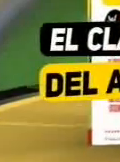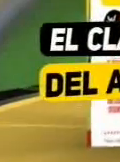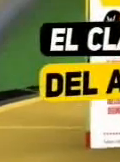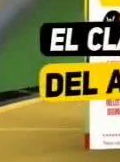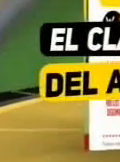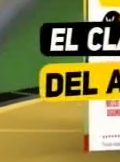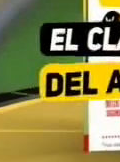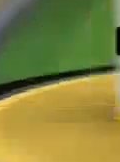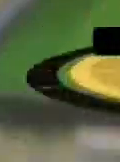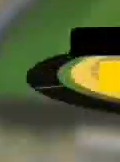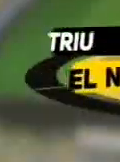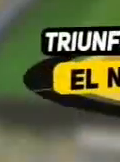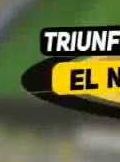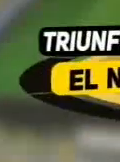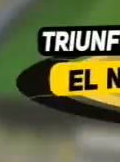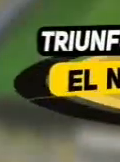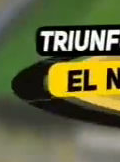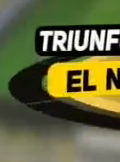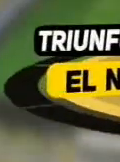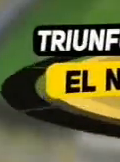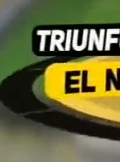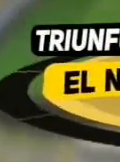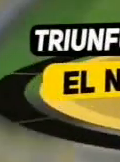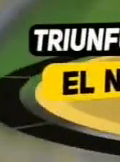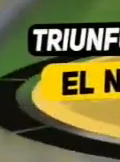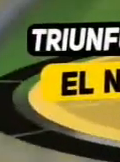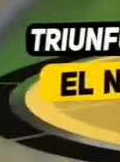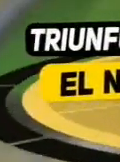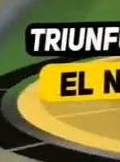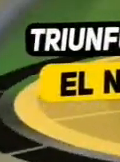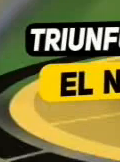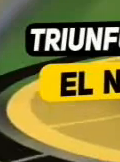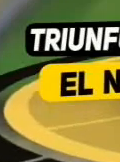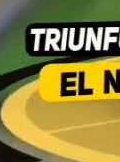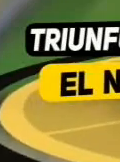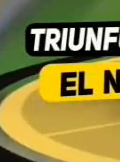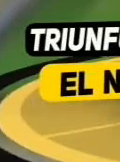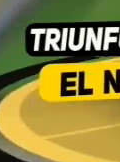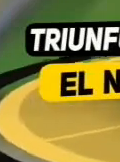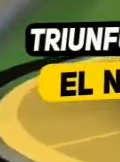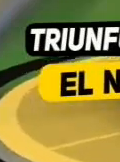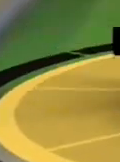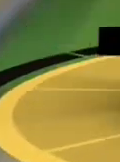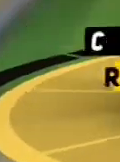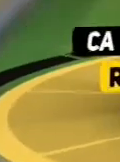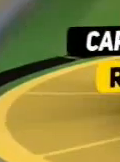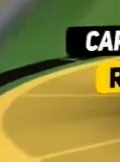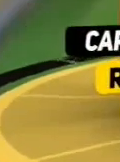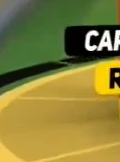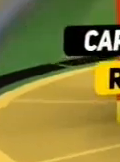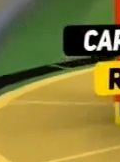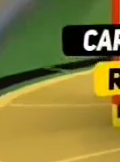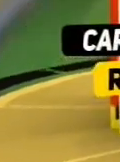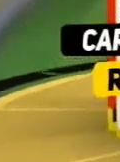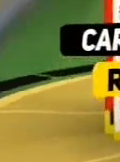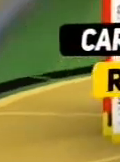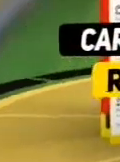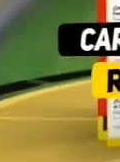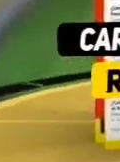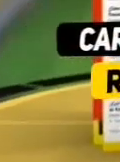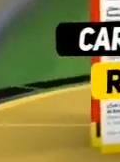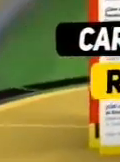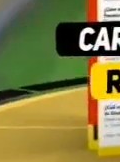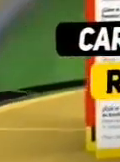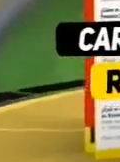más en la historia de BSC. El Nacional cayó en su casa. Con un contundente 3-1 vencimos a los militares. Carol Rugel Sono, el directivo que controla